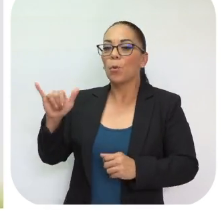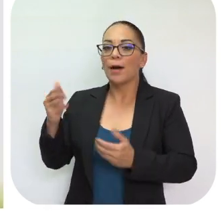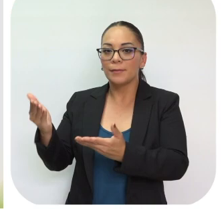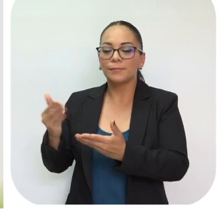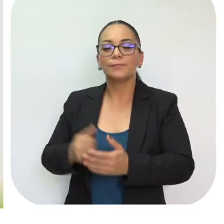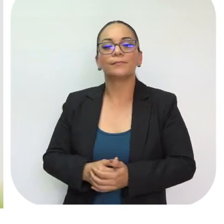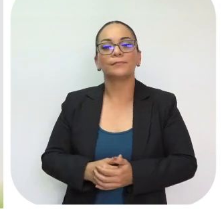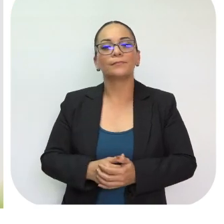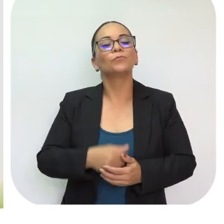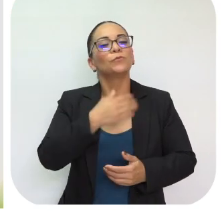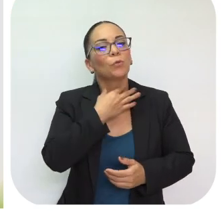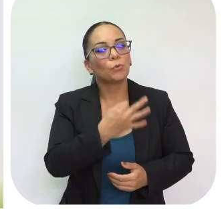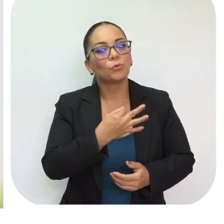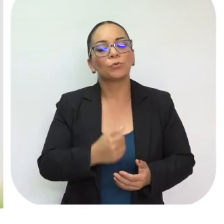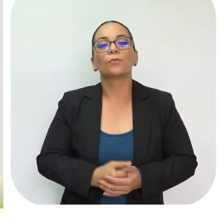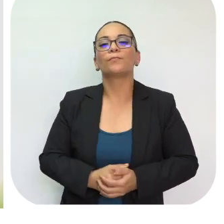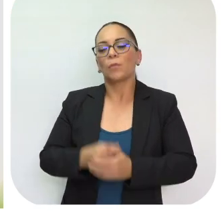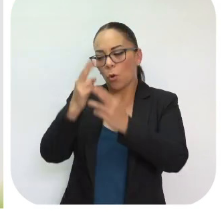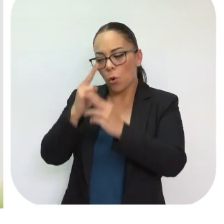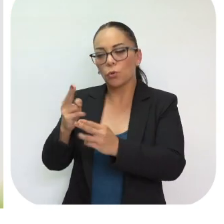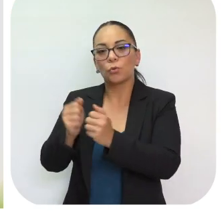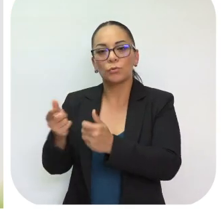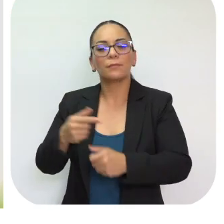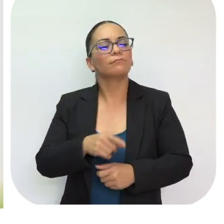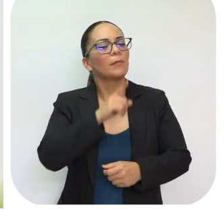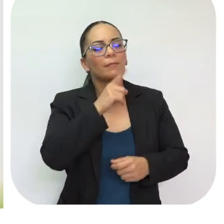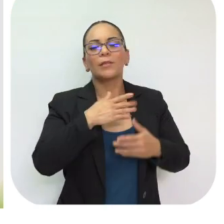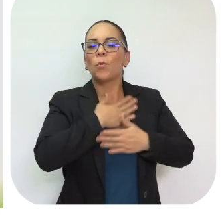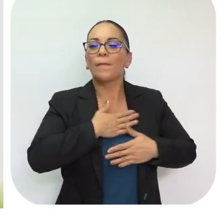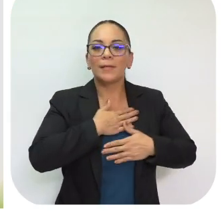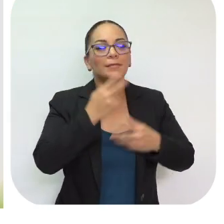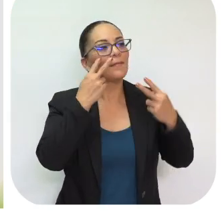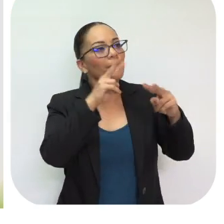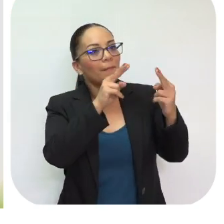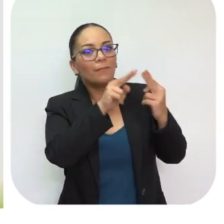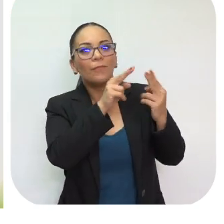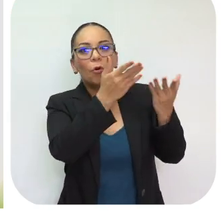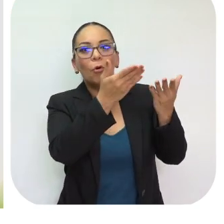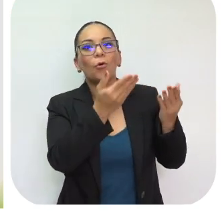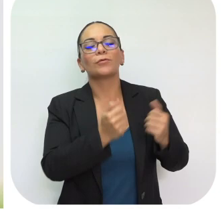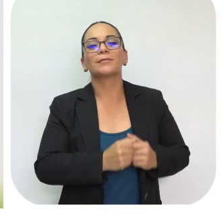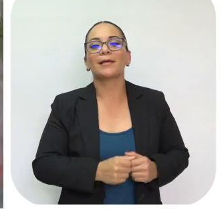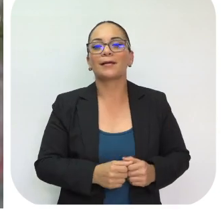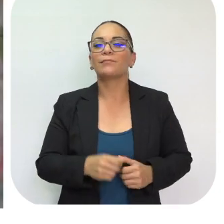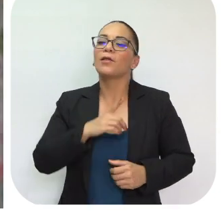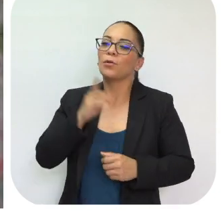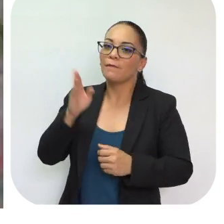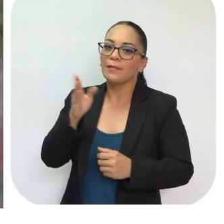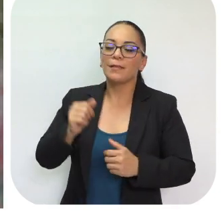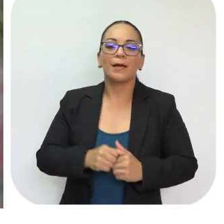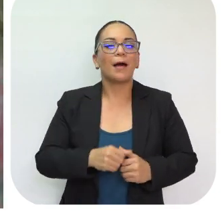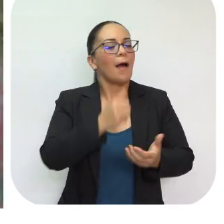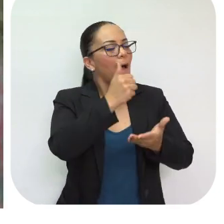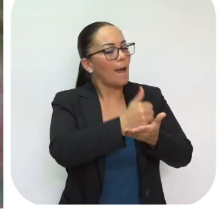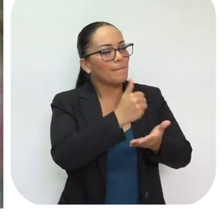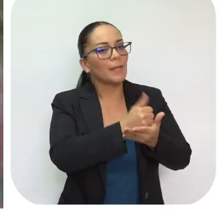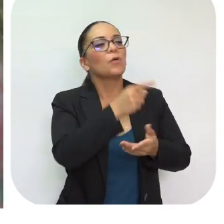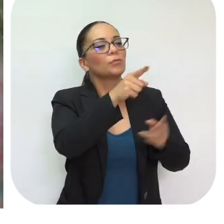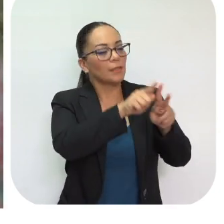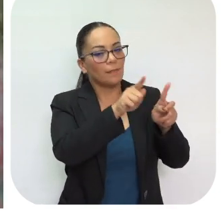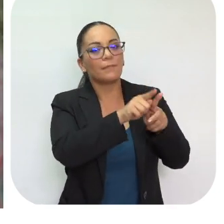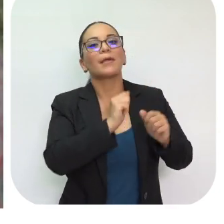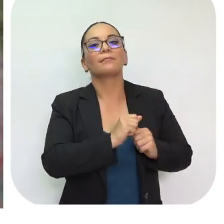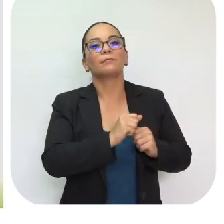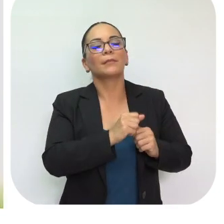Mucho gusto. Qué placer. Dios sabe el placer que le da de lo conocido. Que Dios te bendiga mucho. Amén. A usted también, que le